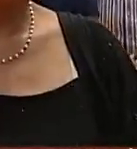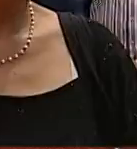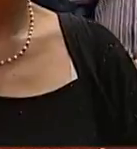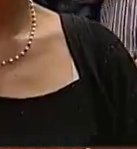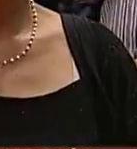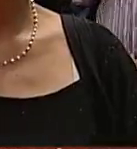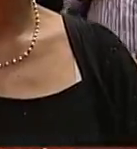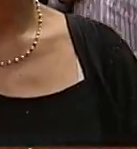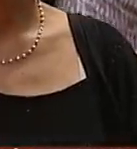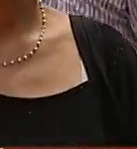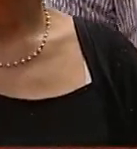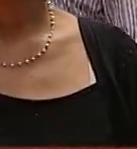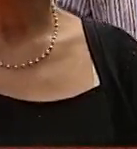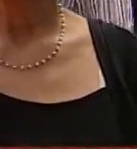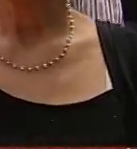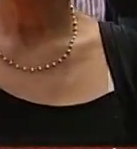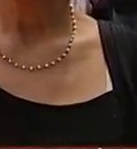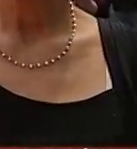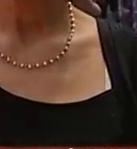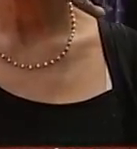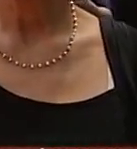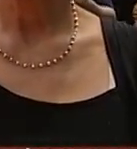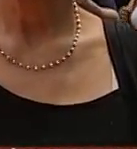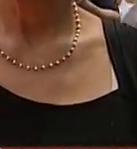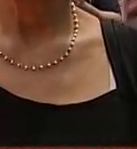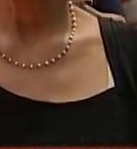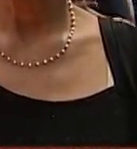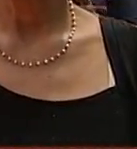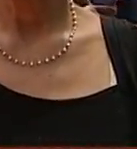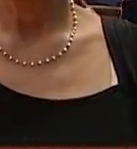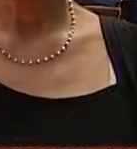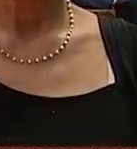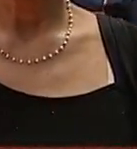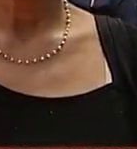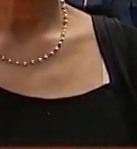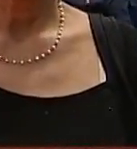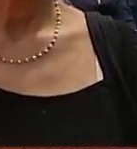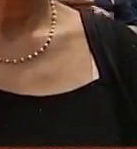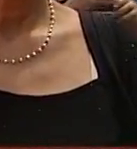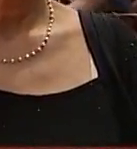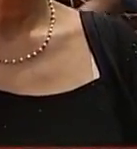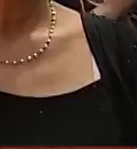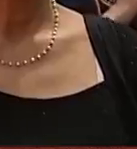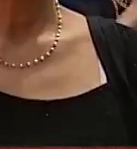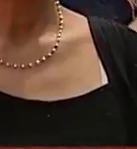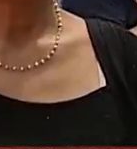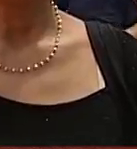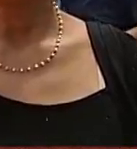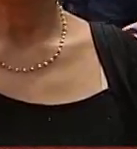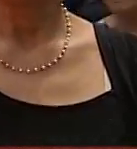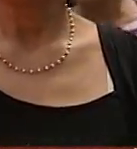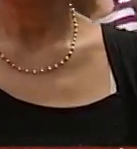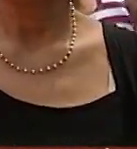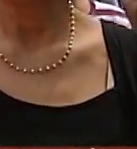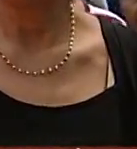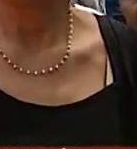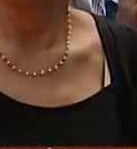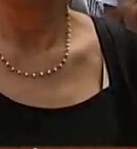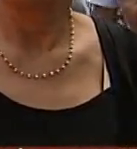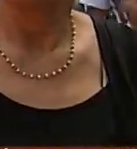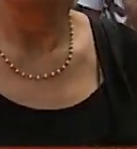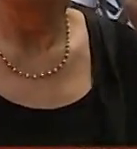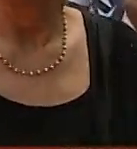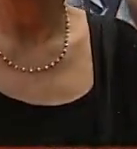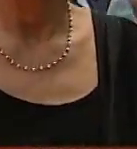Tan solo sus 1800 canciones que compuso, pues eso significa mucho. Deja un legado que nadie lo